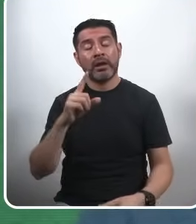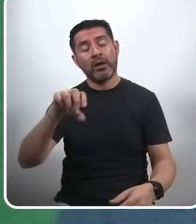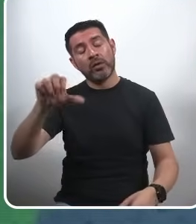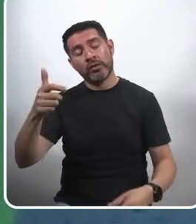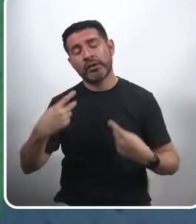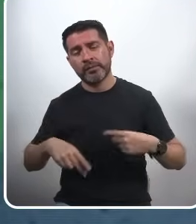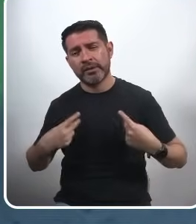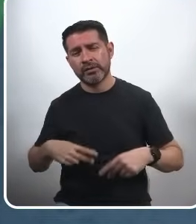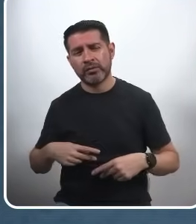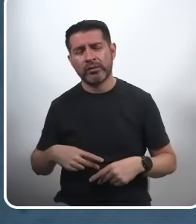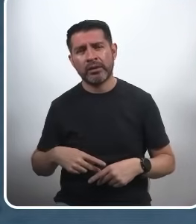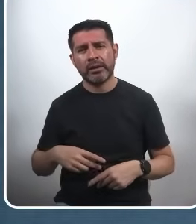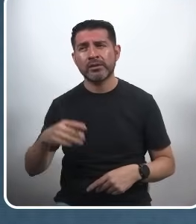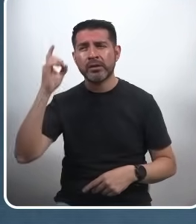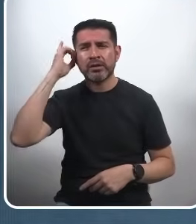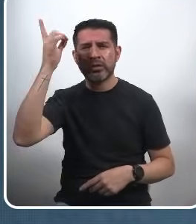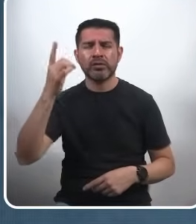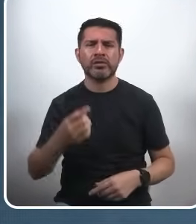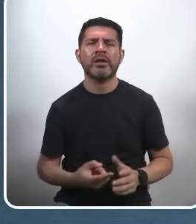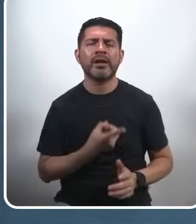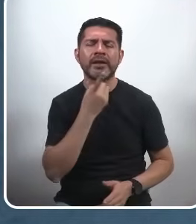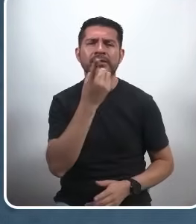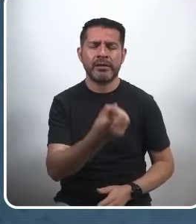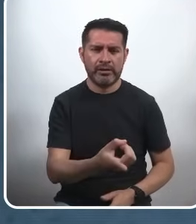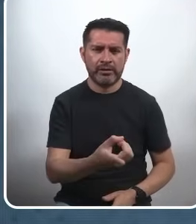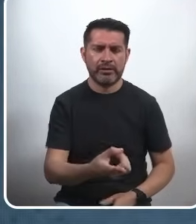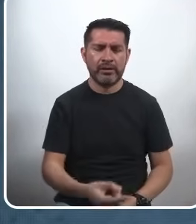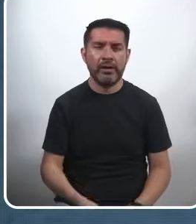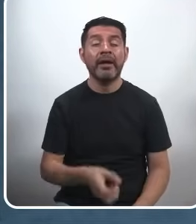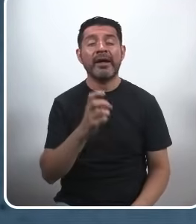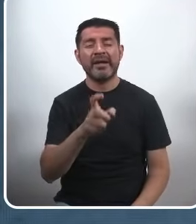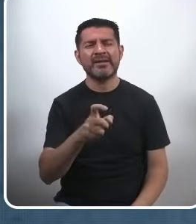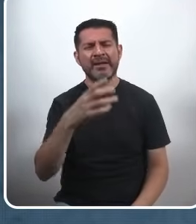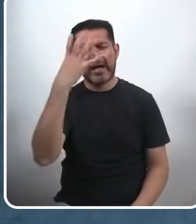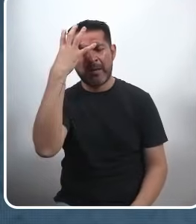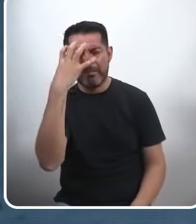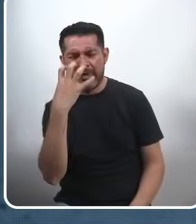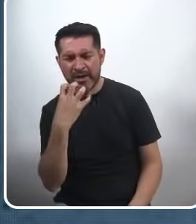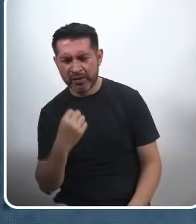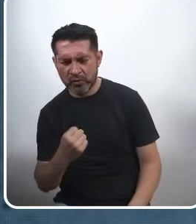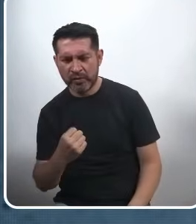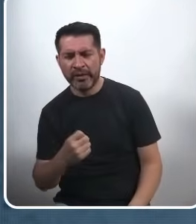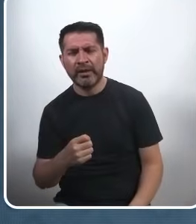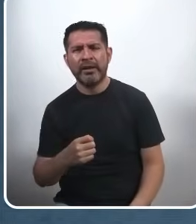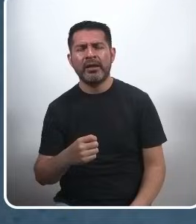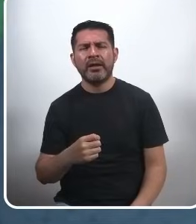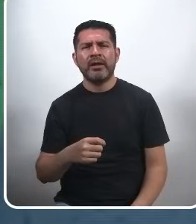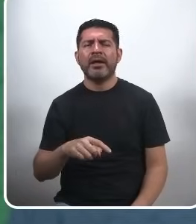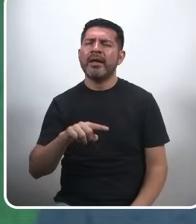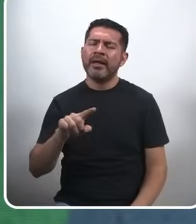la raíz amarga que llevas es una de creencias falsas.